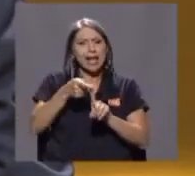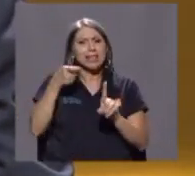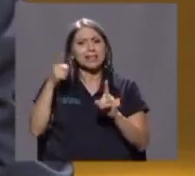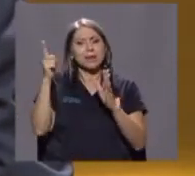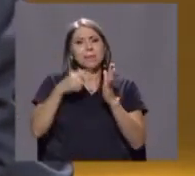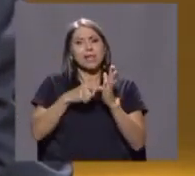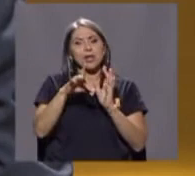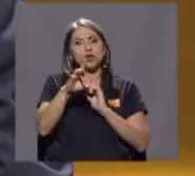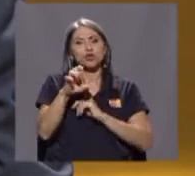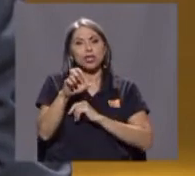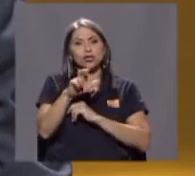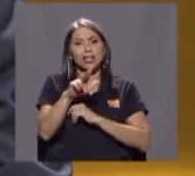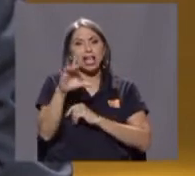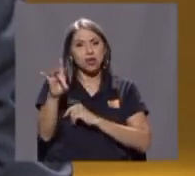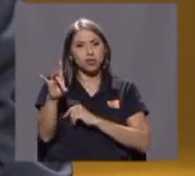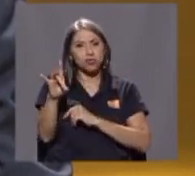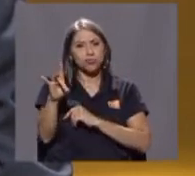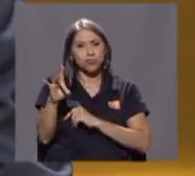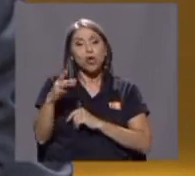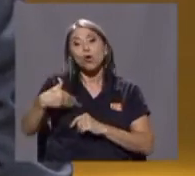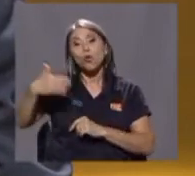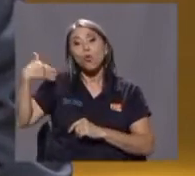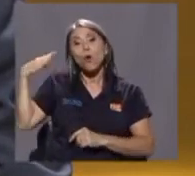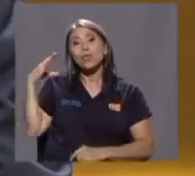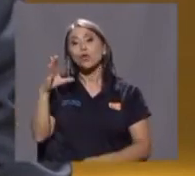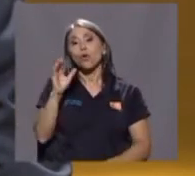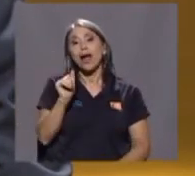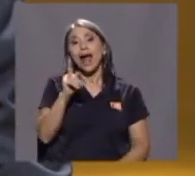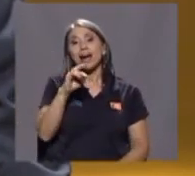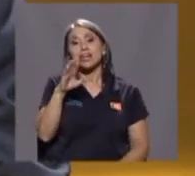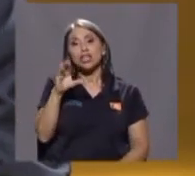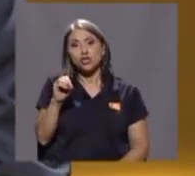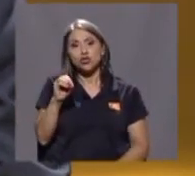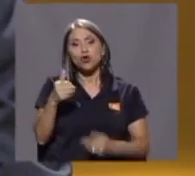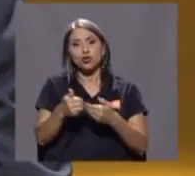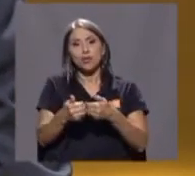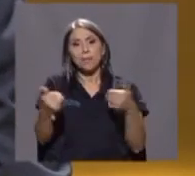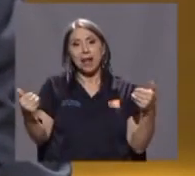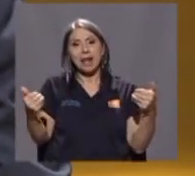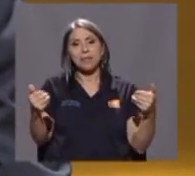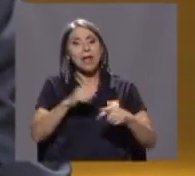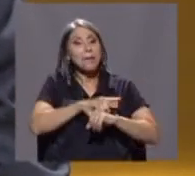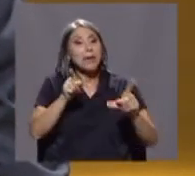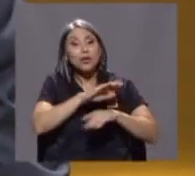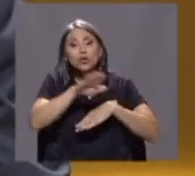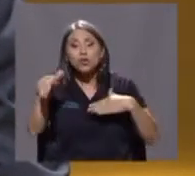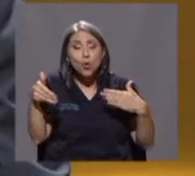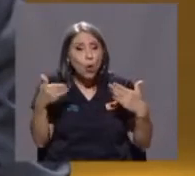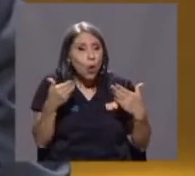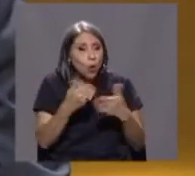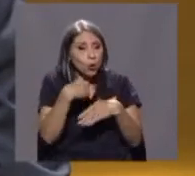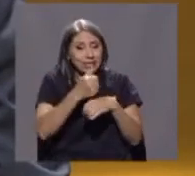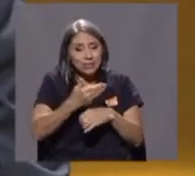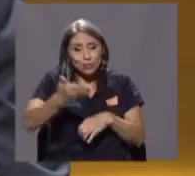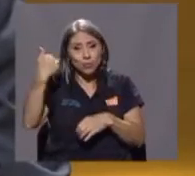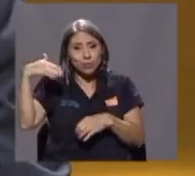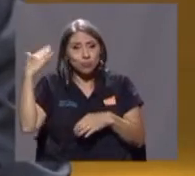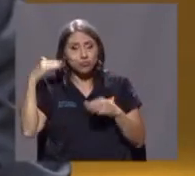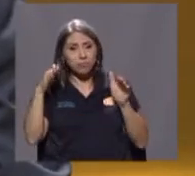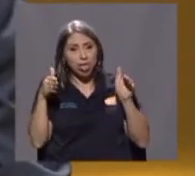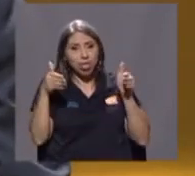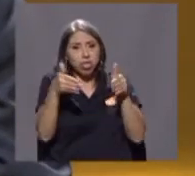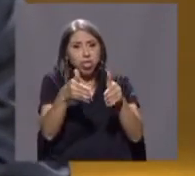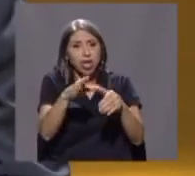separa. Y toda la organización jurídica del país y aduanal y toda la da Carrillo, con la promulgación de todos los códigos